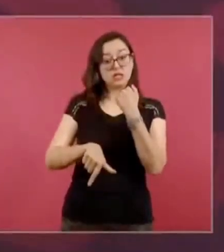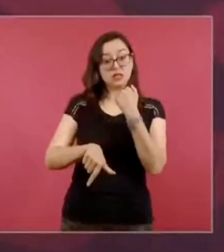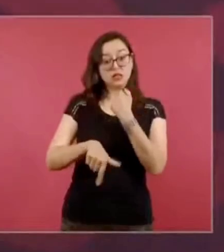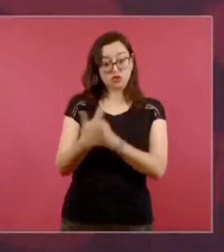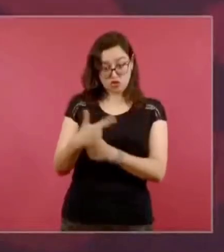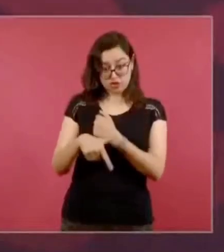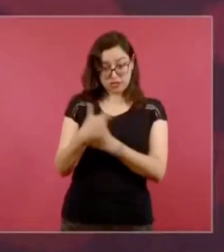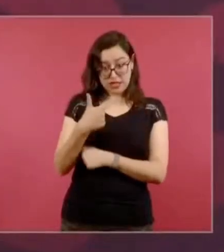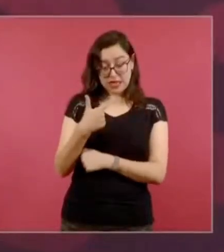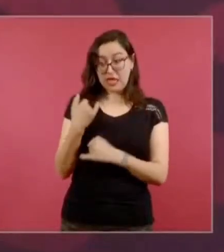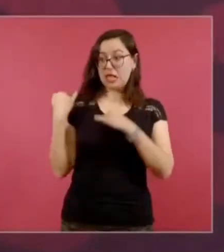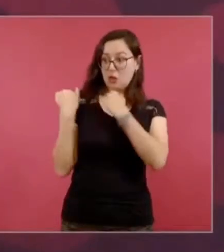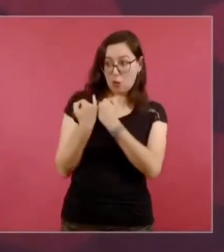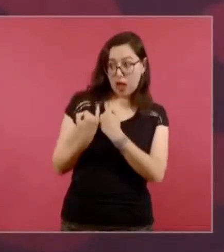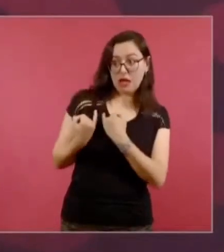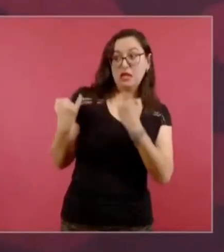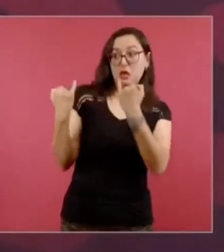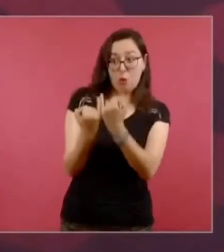2006